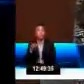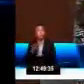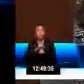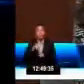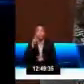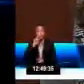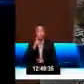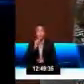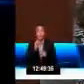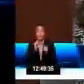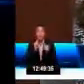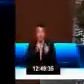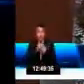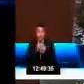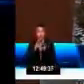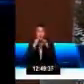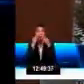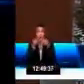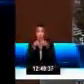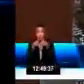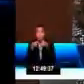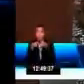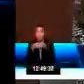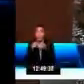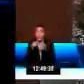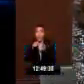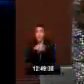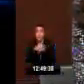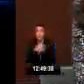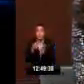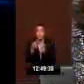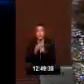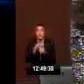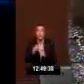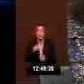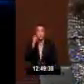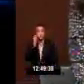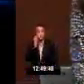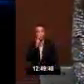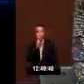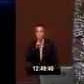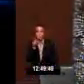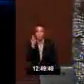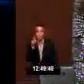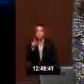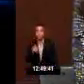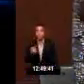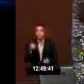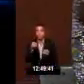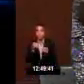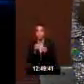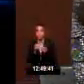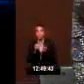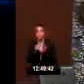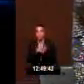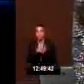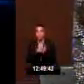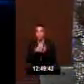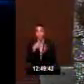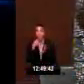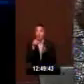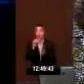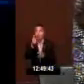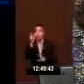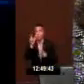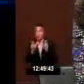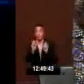quienes están en el entorno familiar y hemos visto la necesidad de que se extienda a cualquier